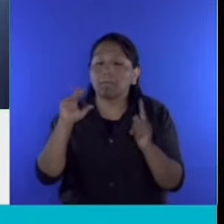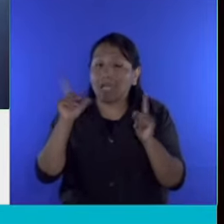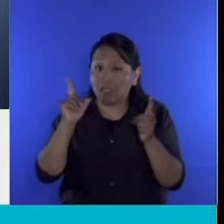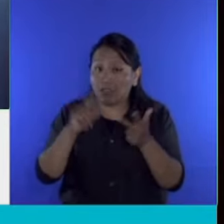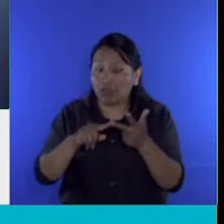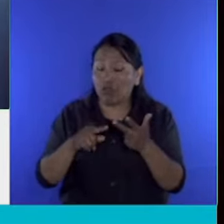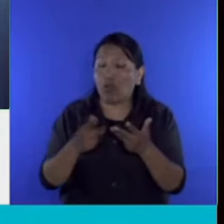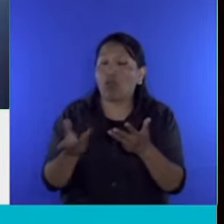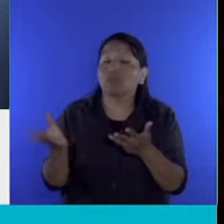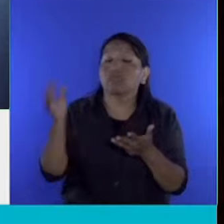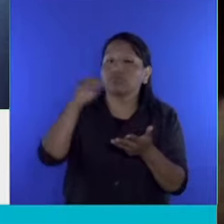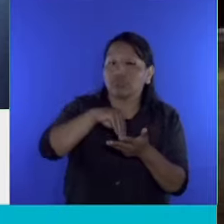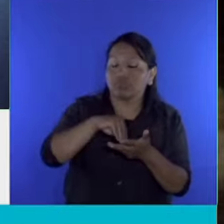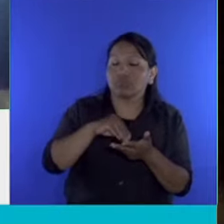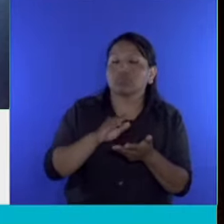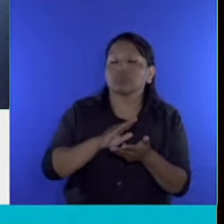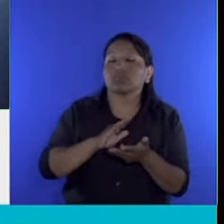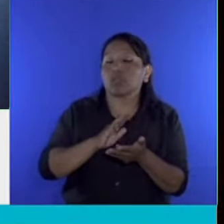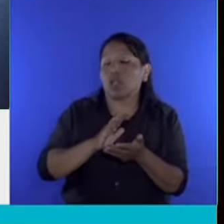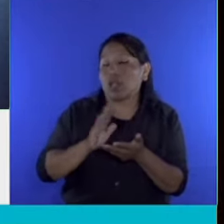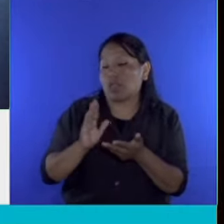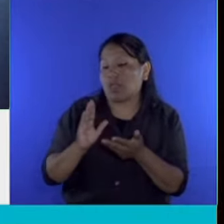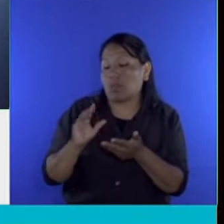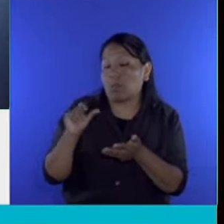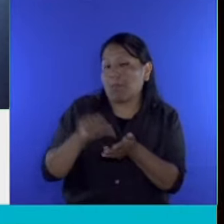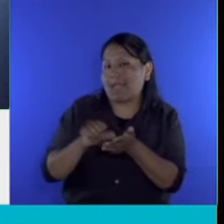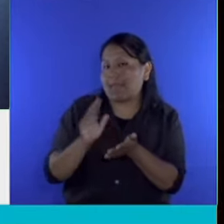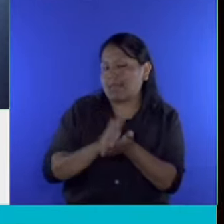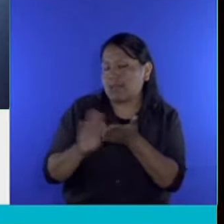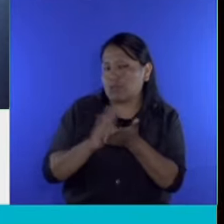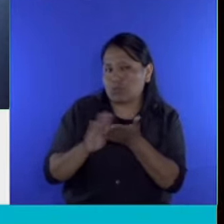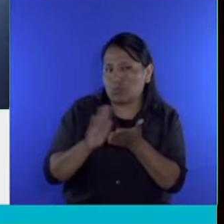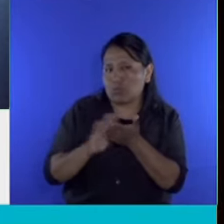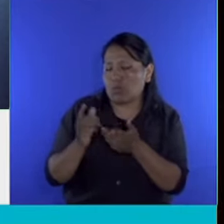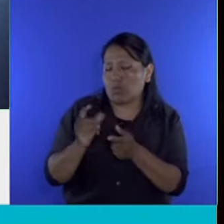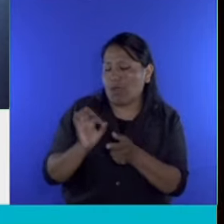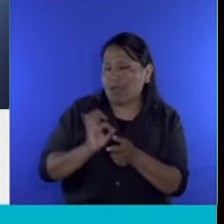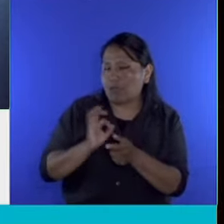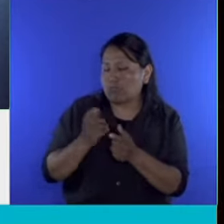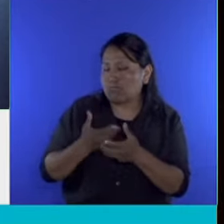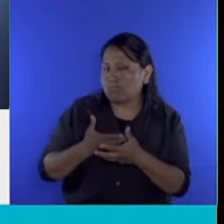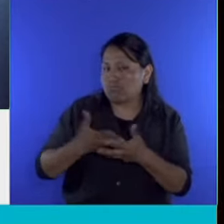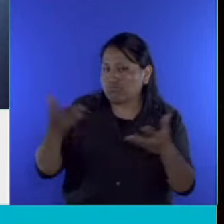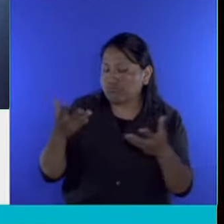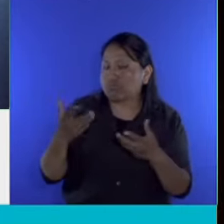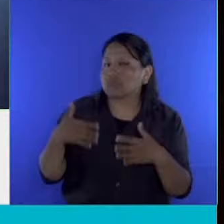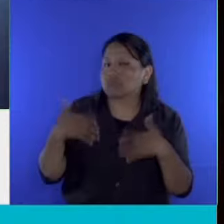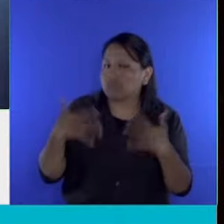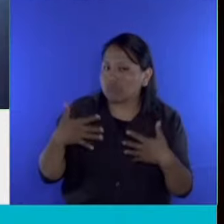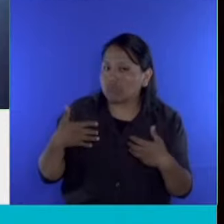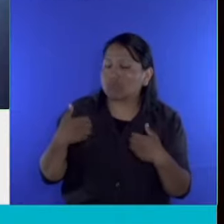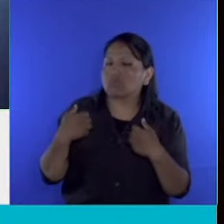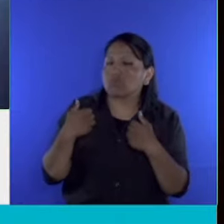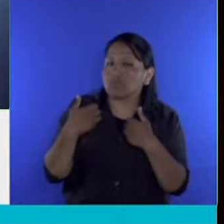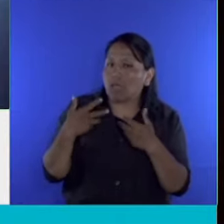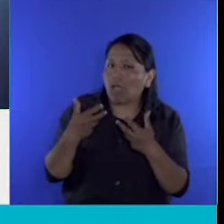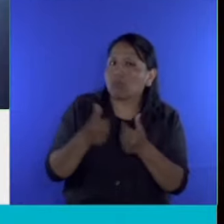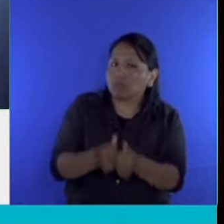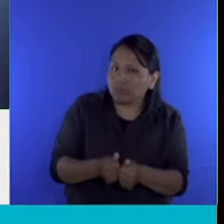e incorporando una industria que en los ú un país Perdón que en los últimos años creció mucho a fuerza de